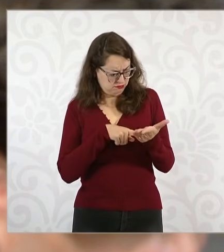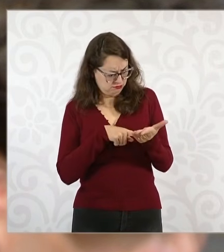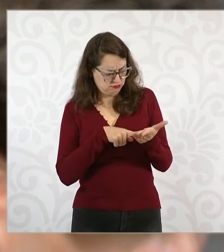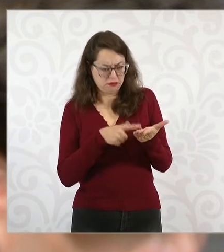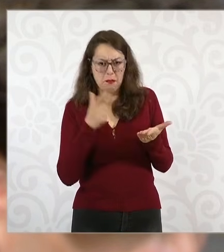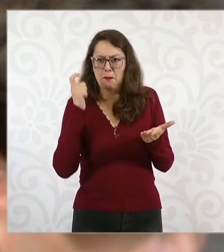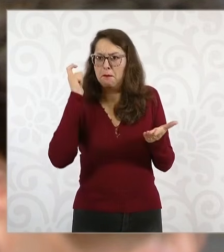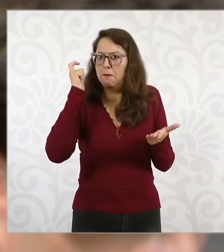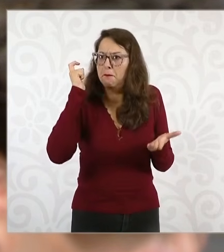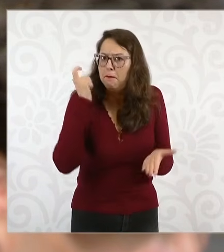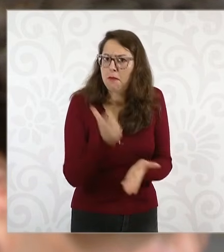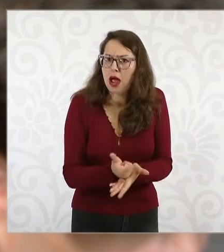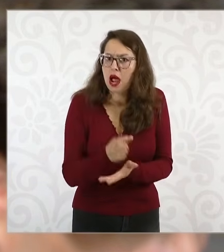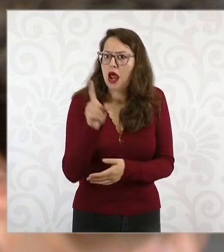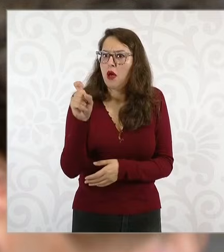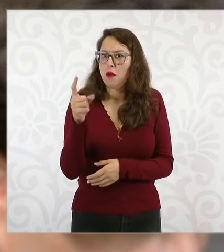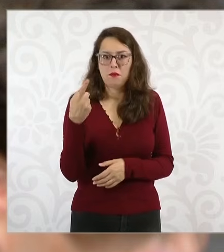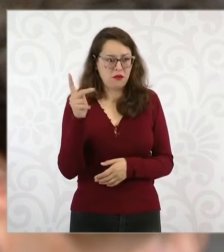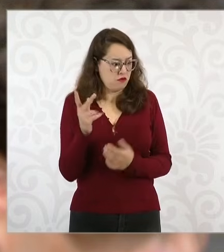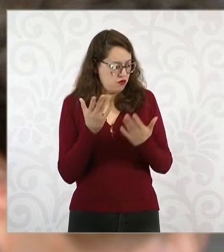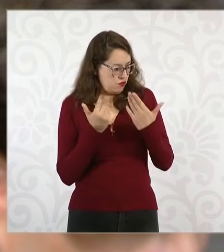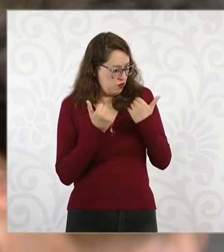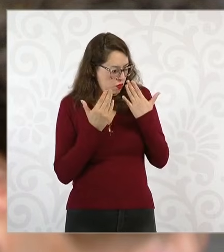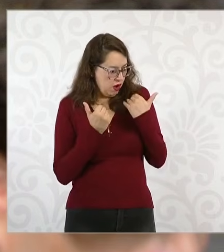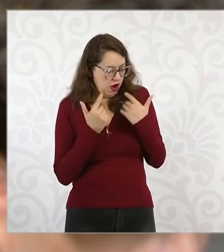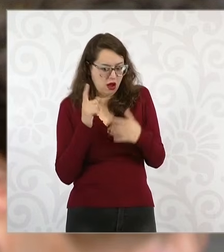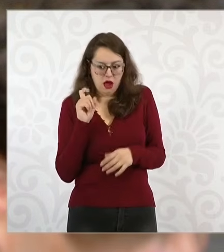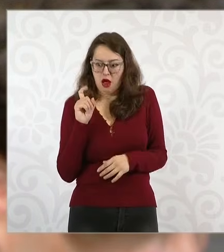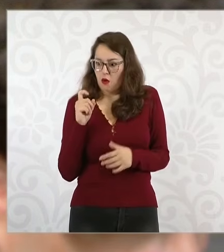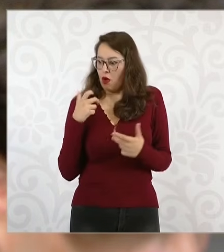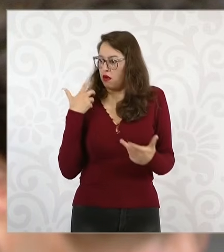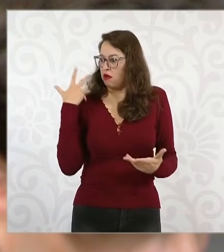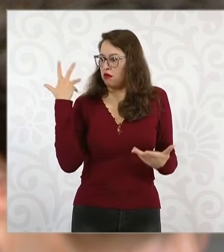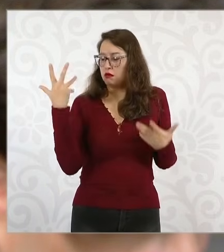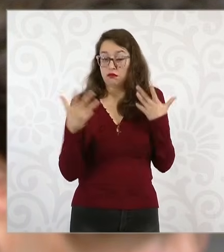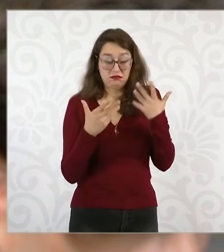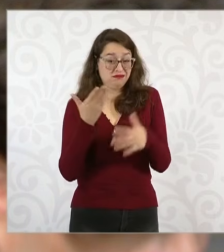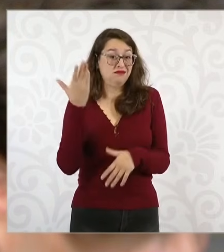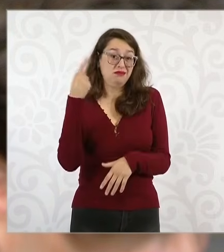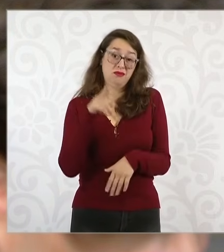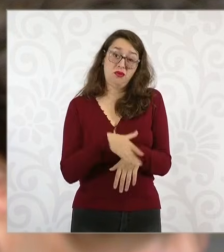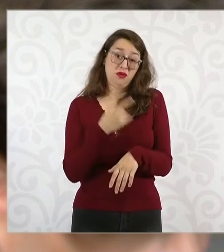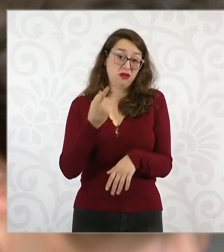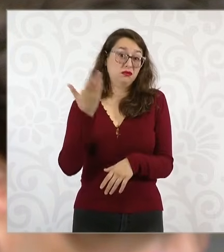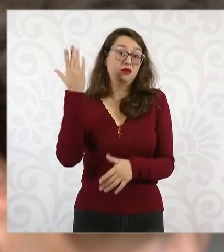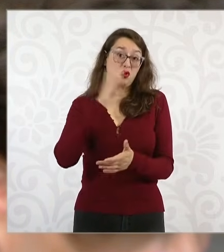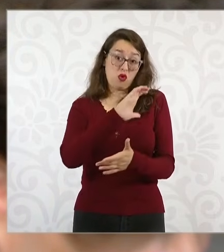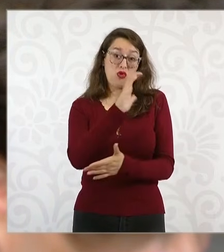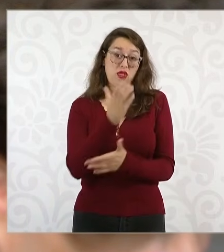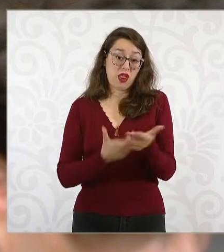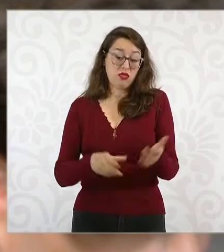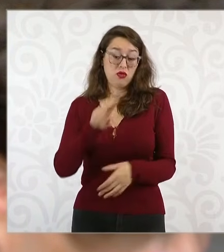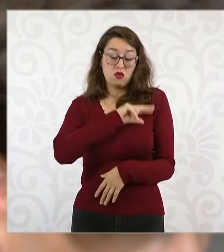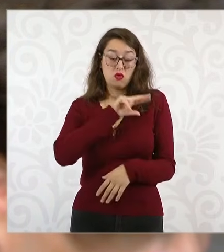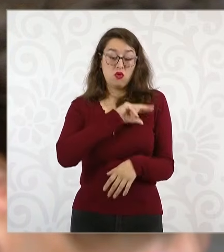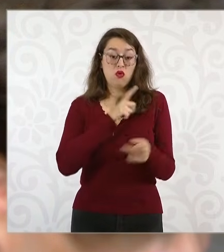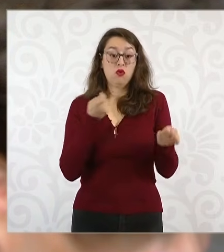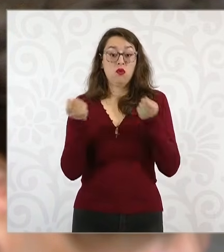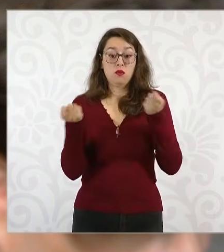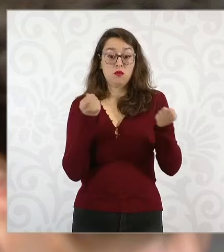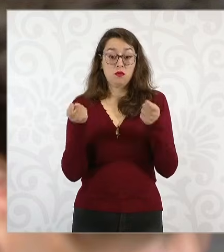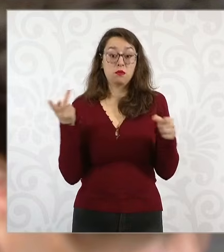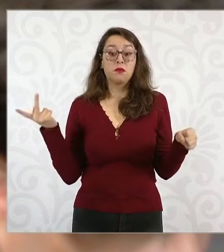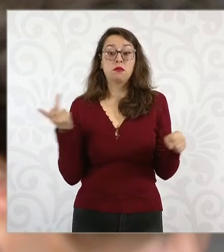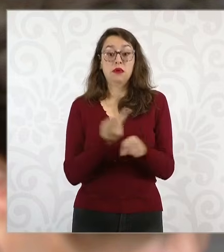contrato leonino que ya anteriormente usted me mencionó que conocía muy bien. El problema es que pese a que no